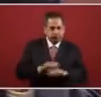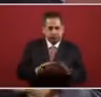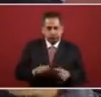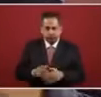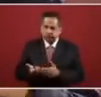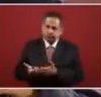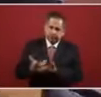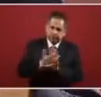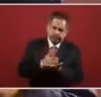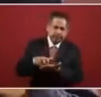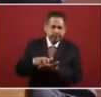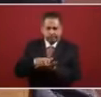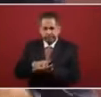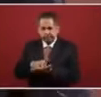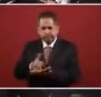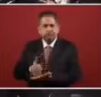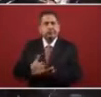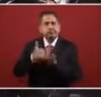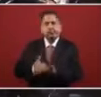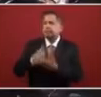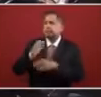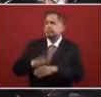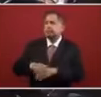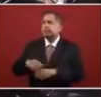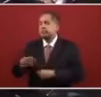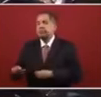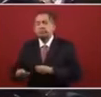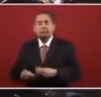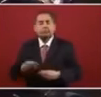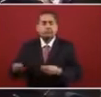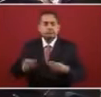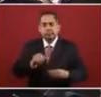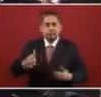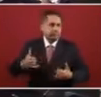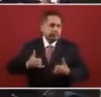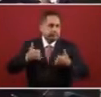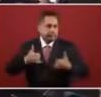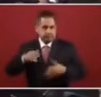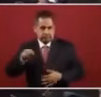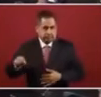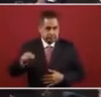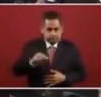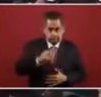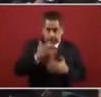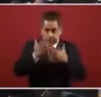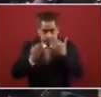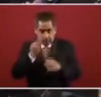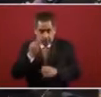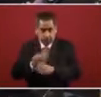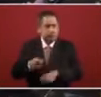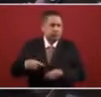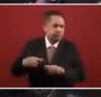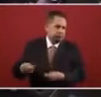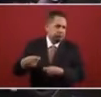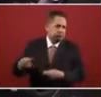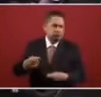más a los jóvenes que están estudiando.